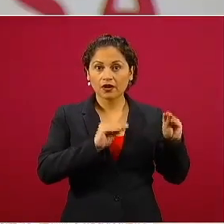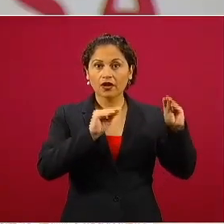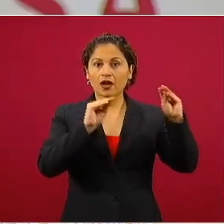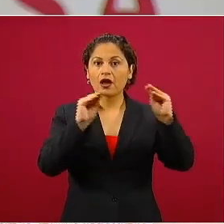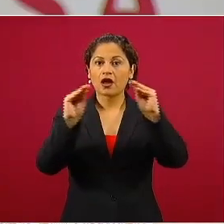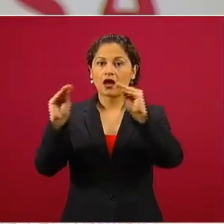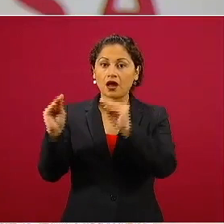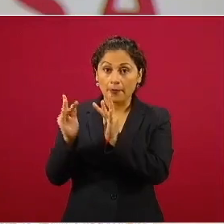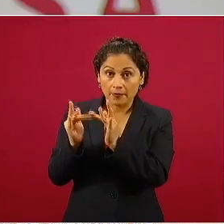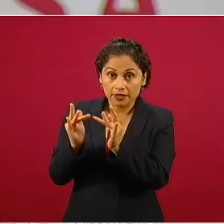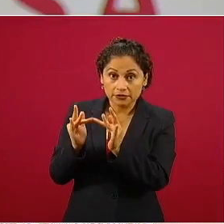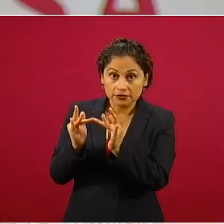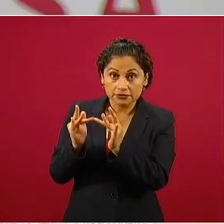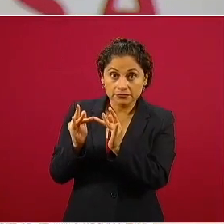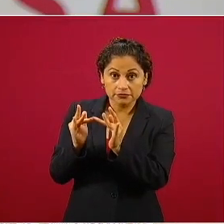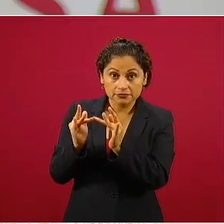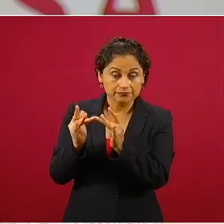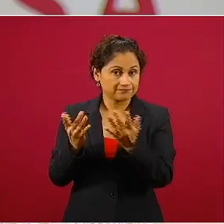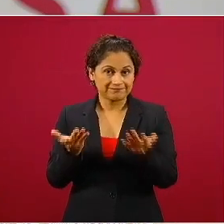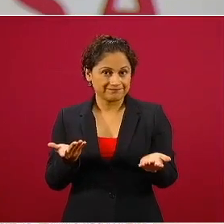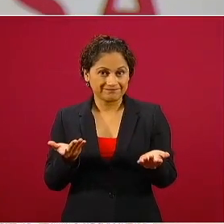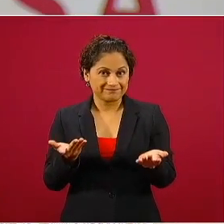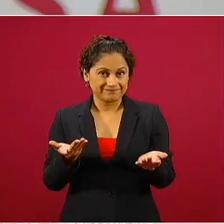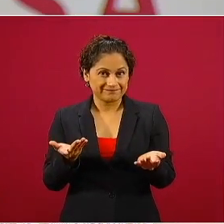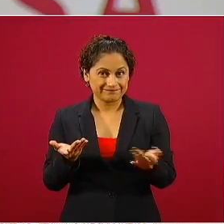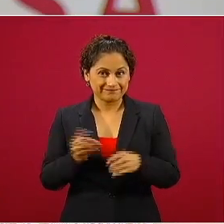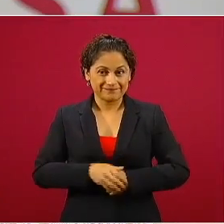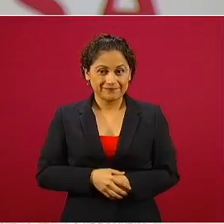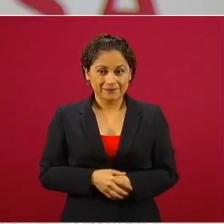operativo. Vamos a ver lo que dijo. 7 de mayo.